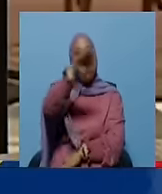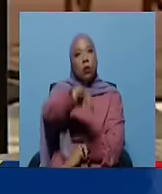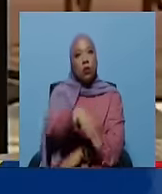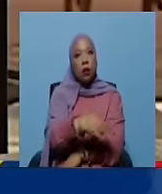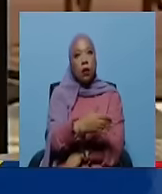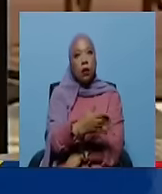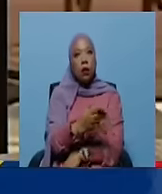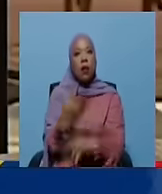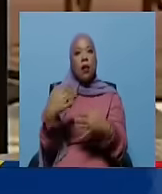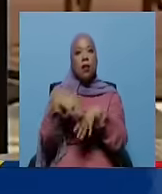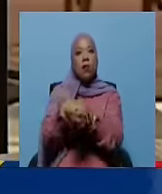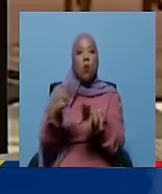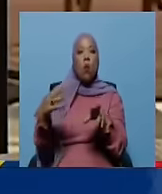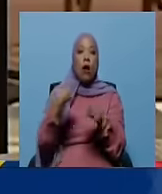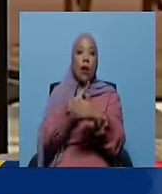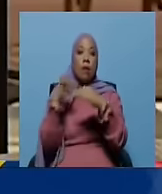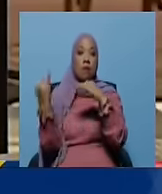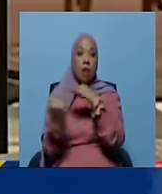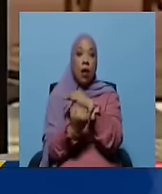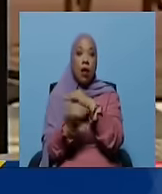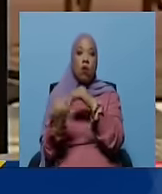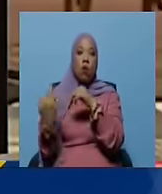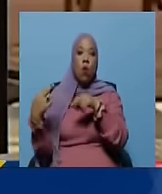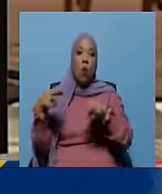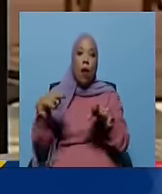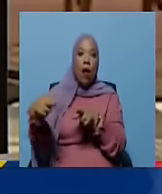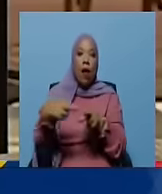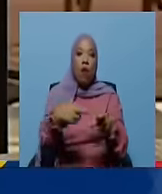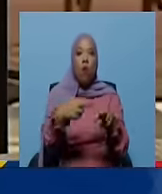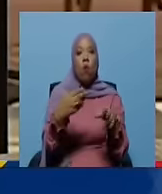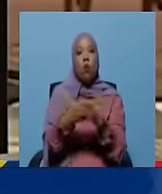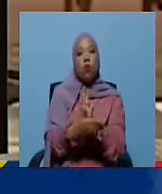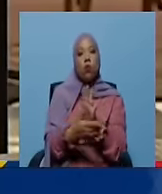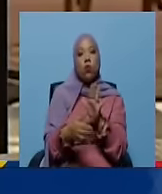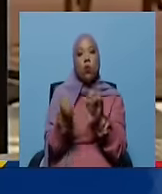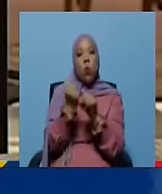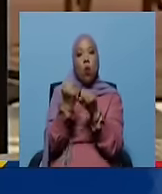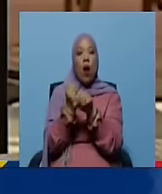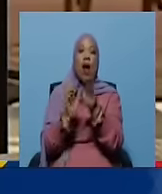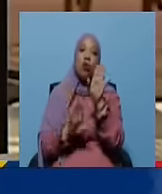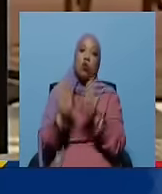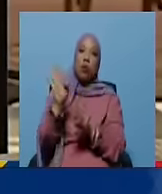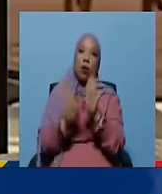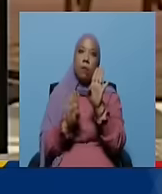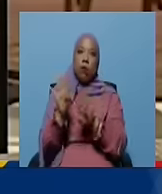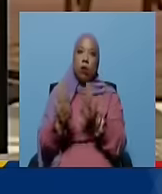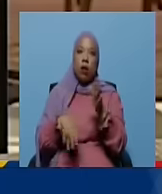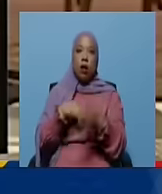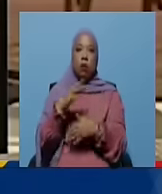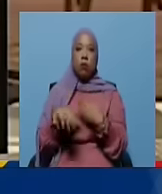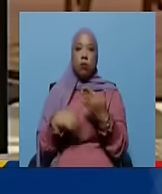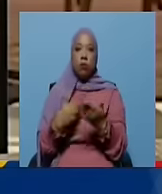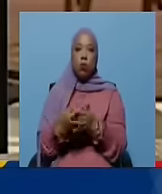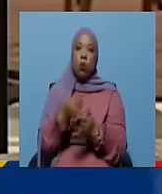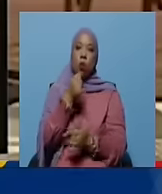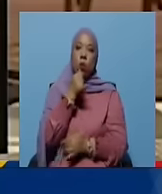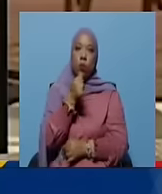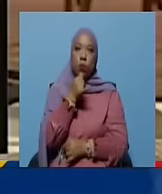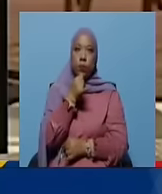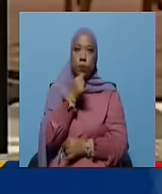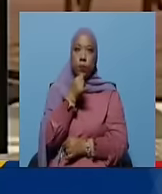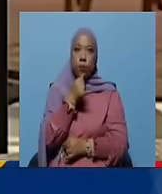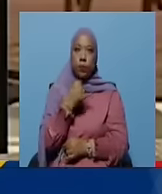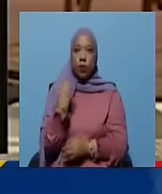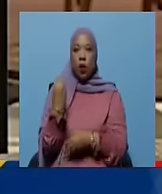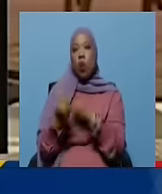riachuelos, islas, playas fabulosas para la oferta del turismo nacional, que ya lo disfruta,